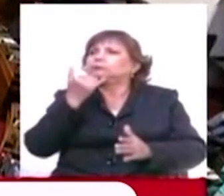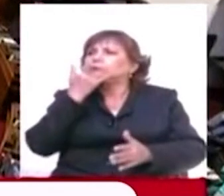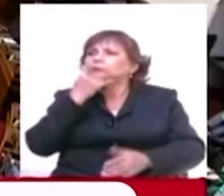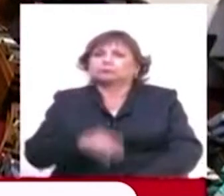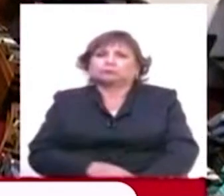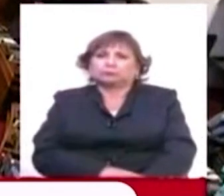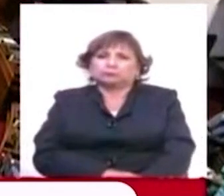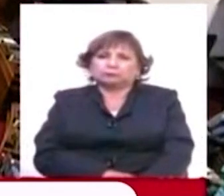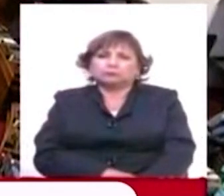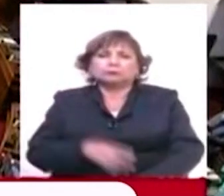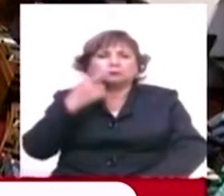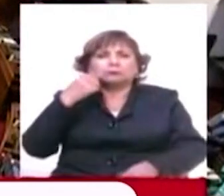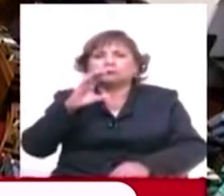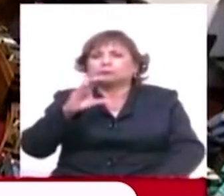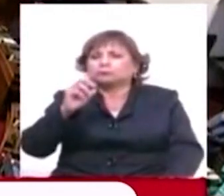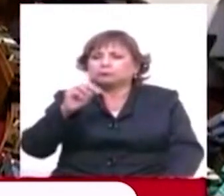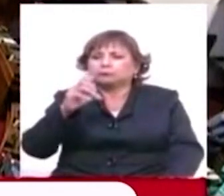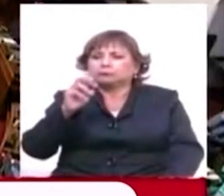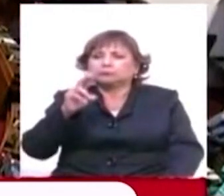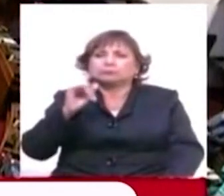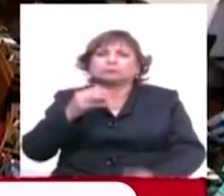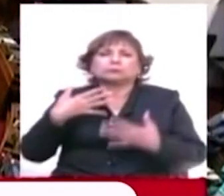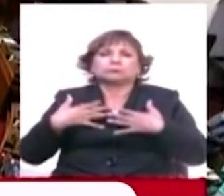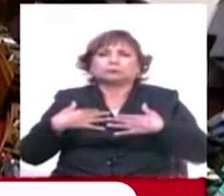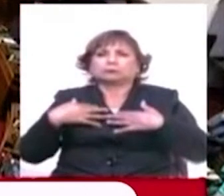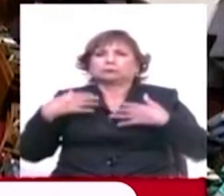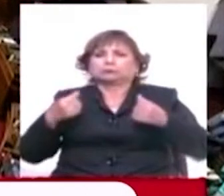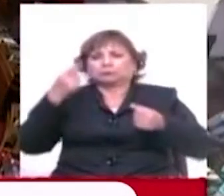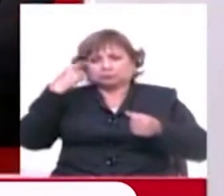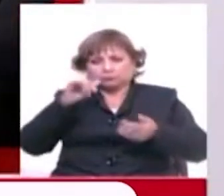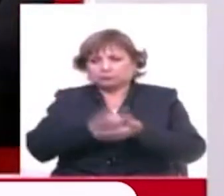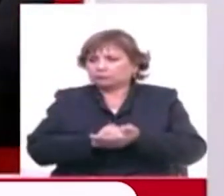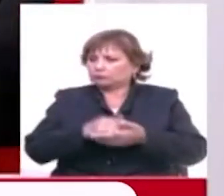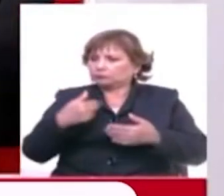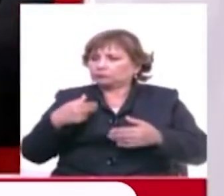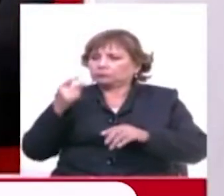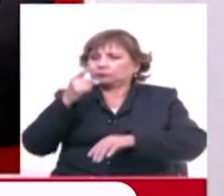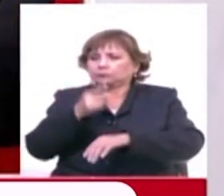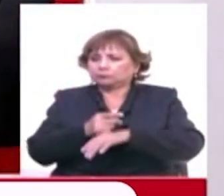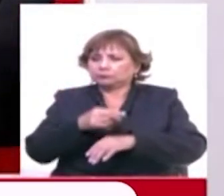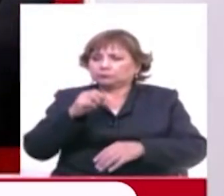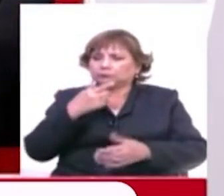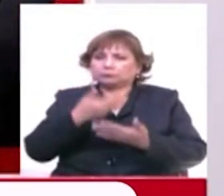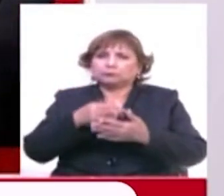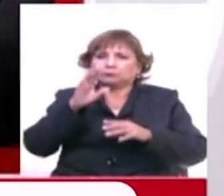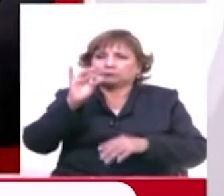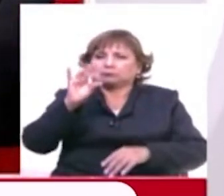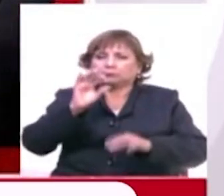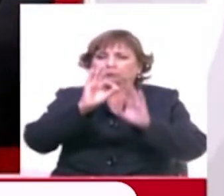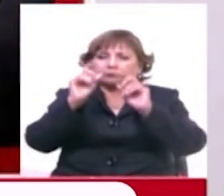a responder ante el Congreso. También porque ese día ha sido también citado el ministro de